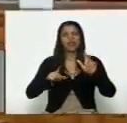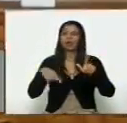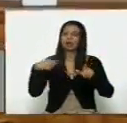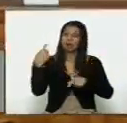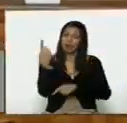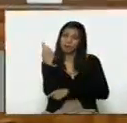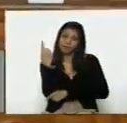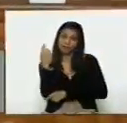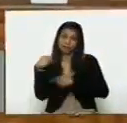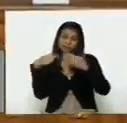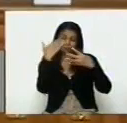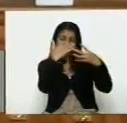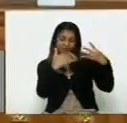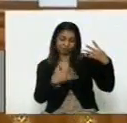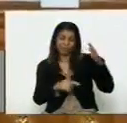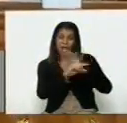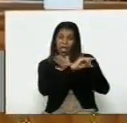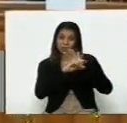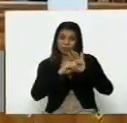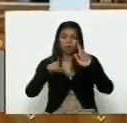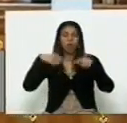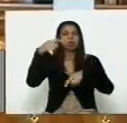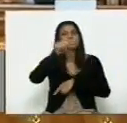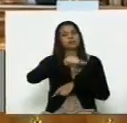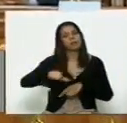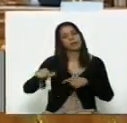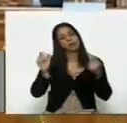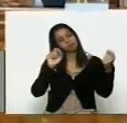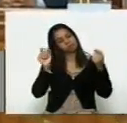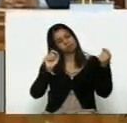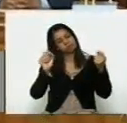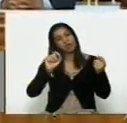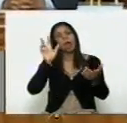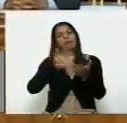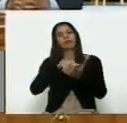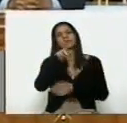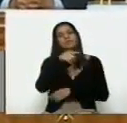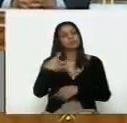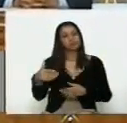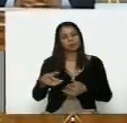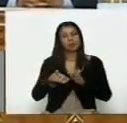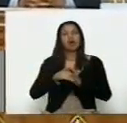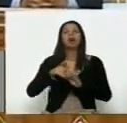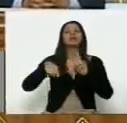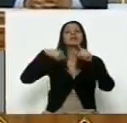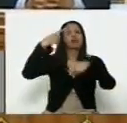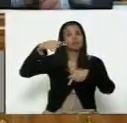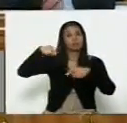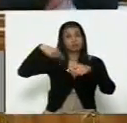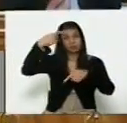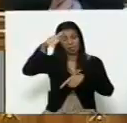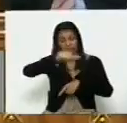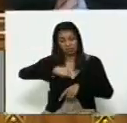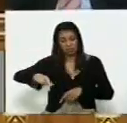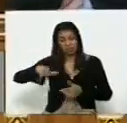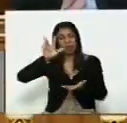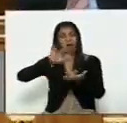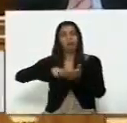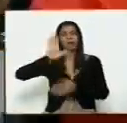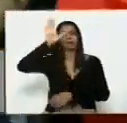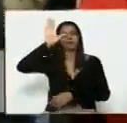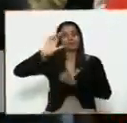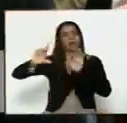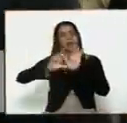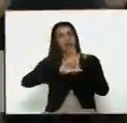artículos van a ser aprobados la semana que viene y aprobaríamos entonces este decreto constituyente que nos entregó en mano a